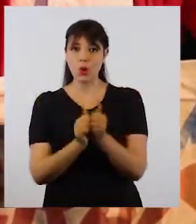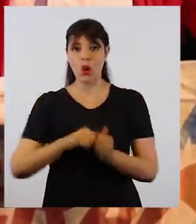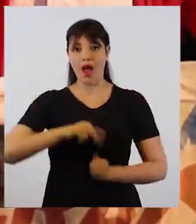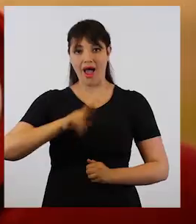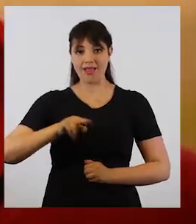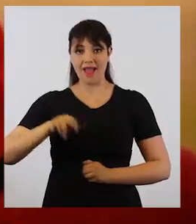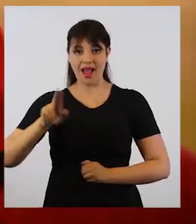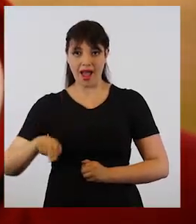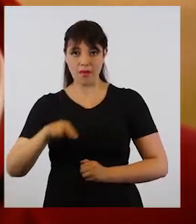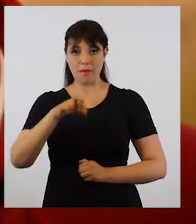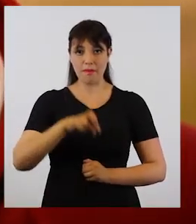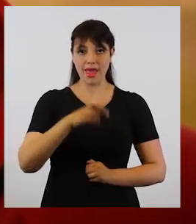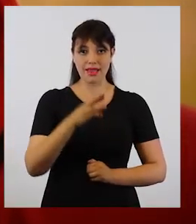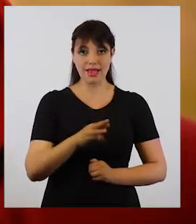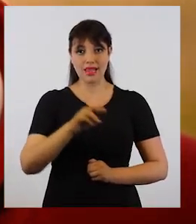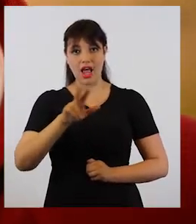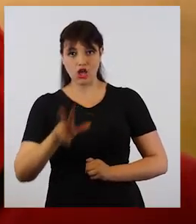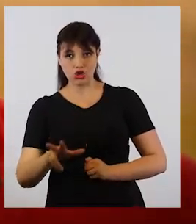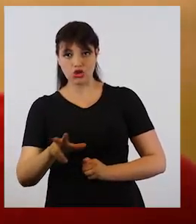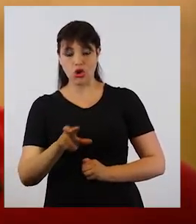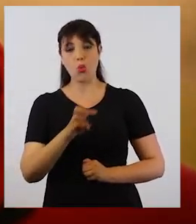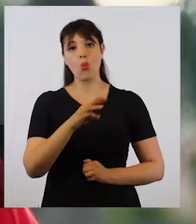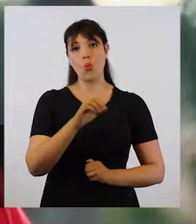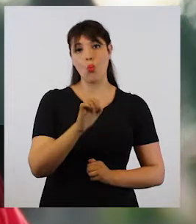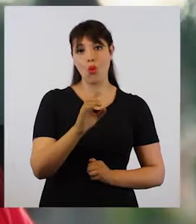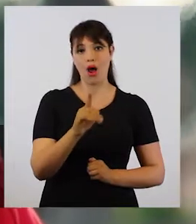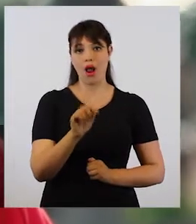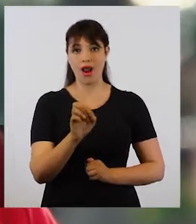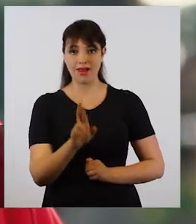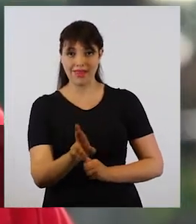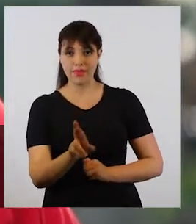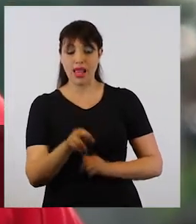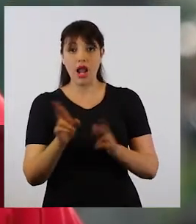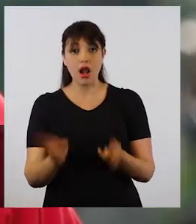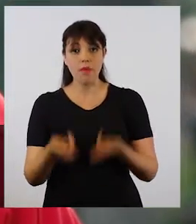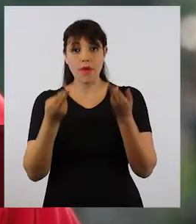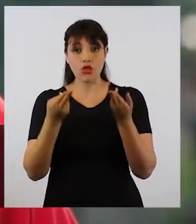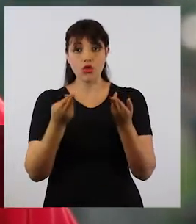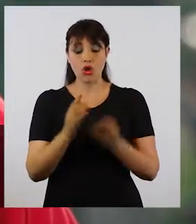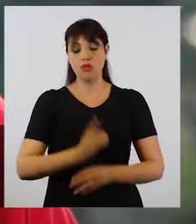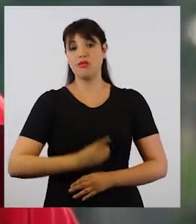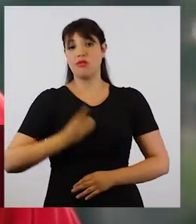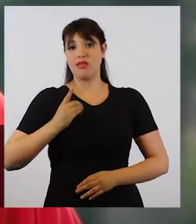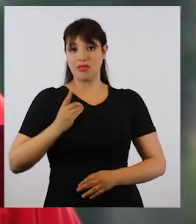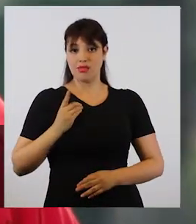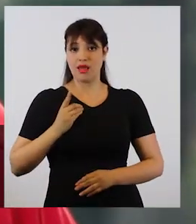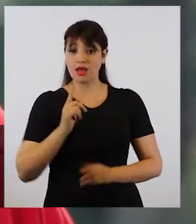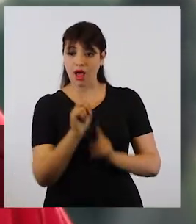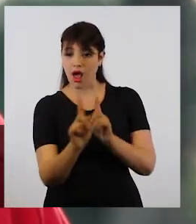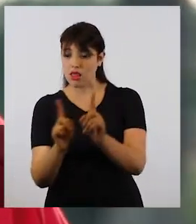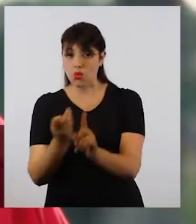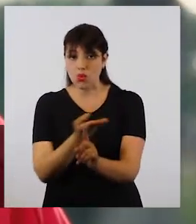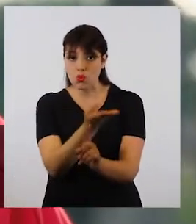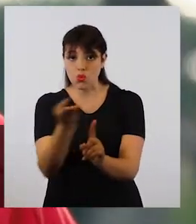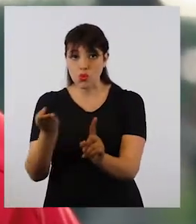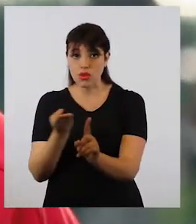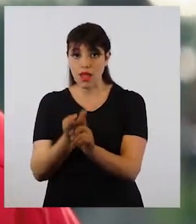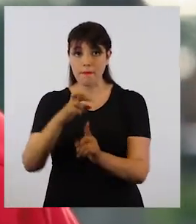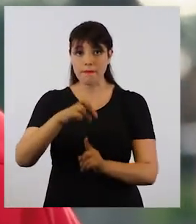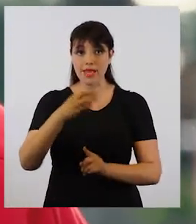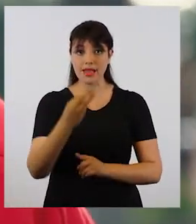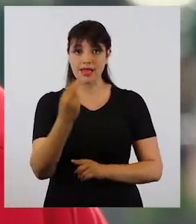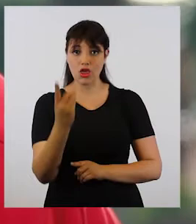juntos hasta cape 18 felipe ward logremos recuperar el respeto y la dignidad que se merece cada uno de